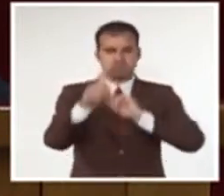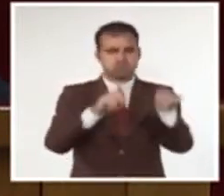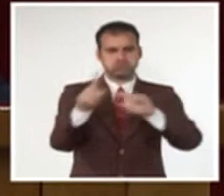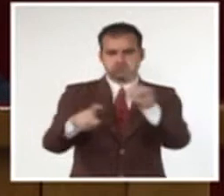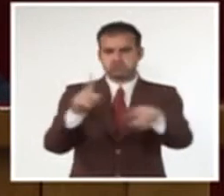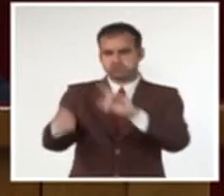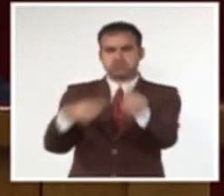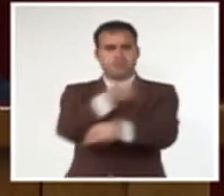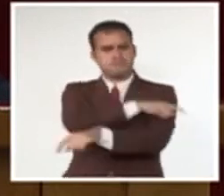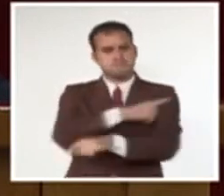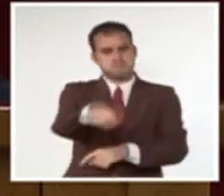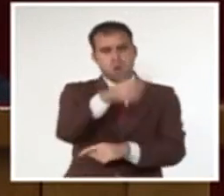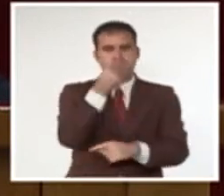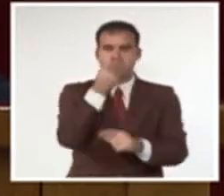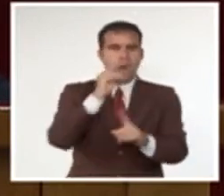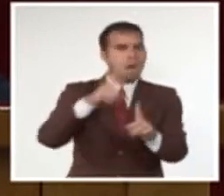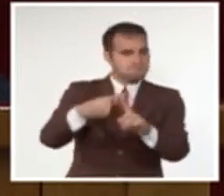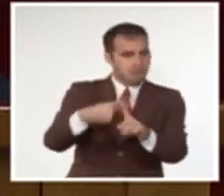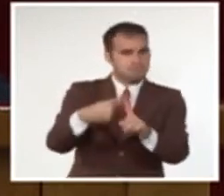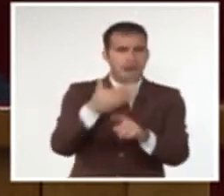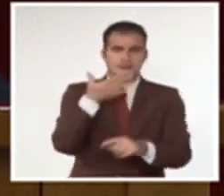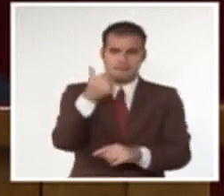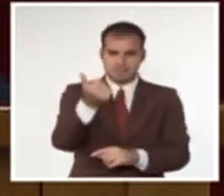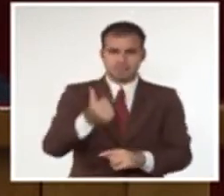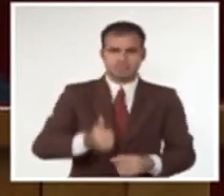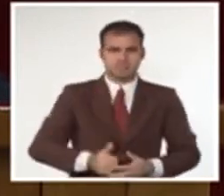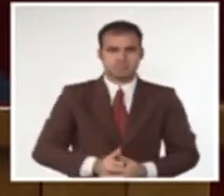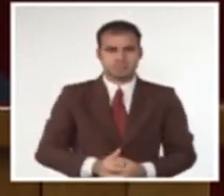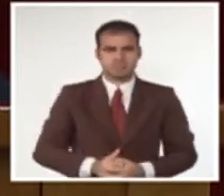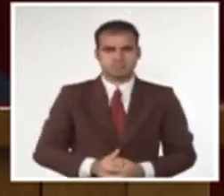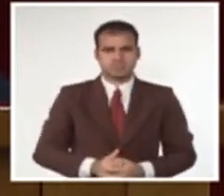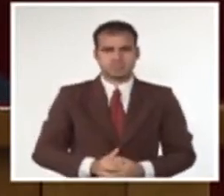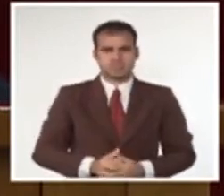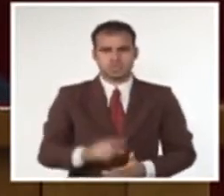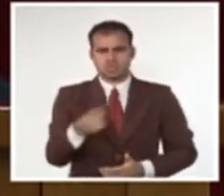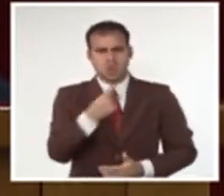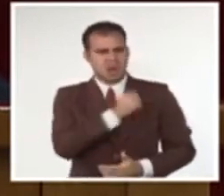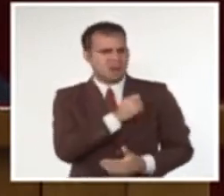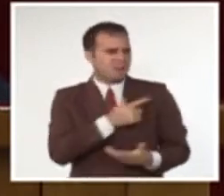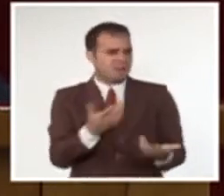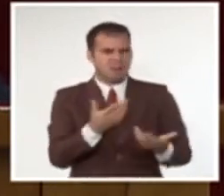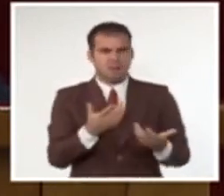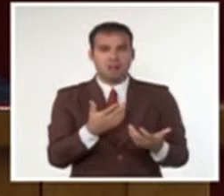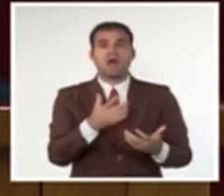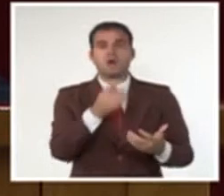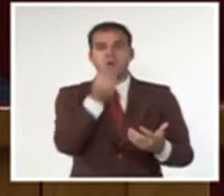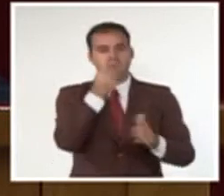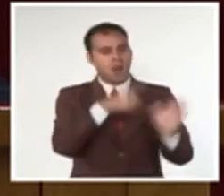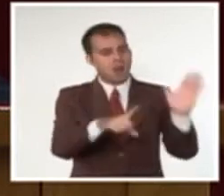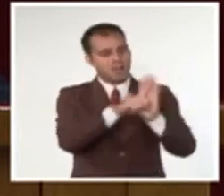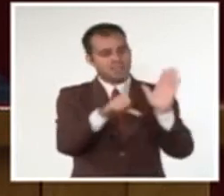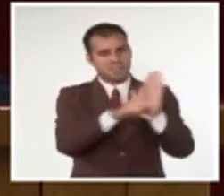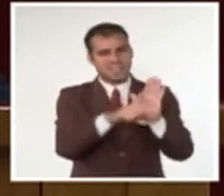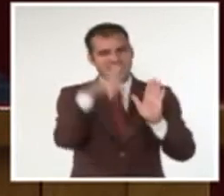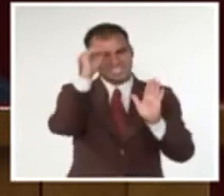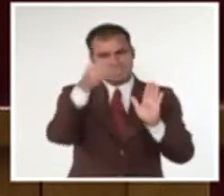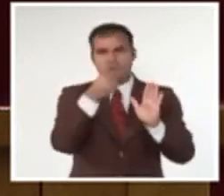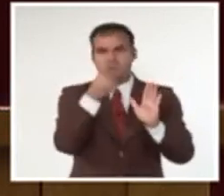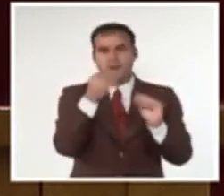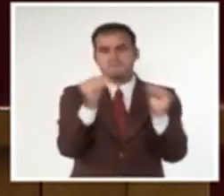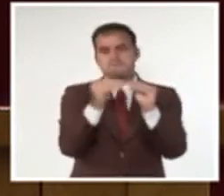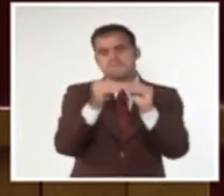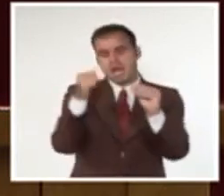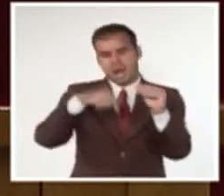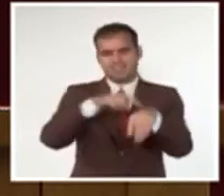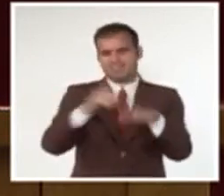con el aporte de todos. El interés es lograr una disposición legal atemperada a estos tiempos que refleje